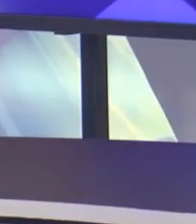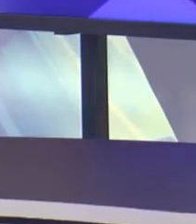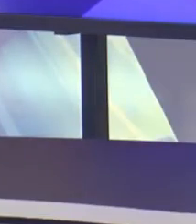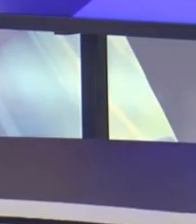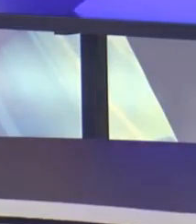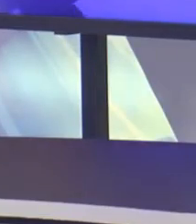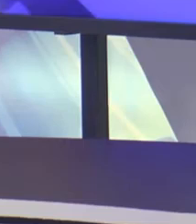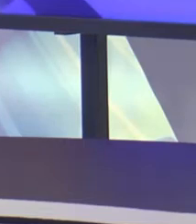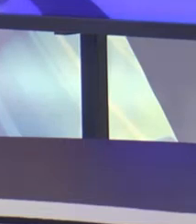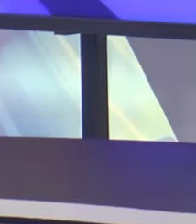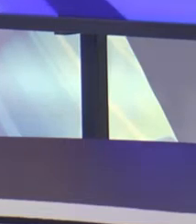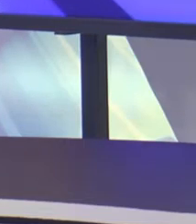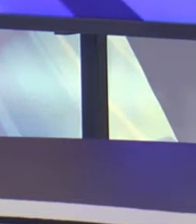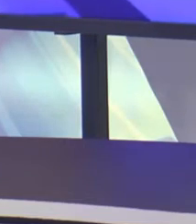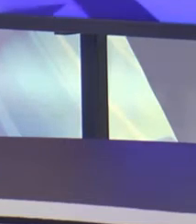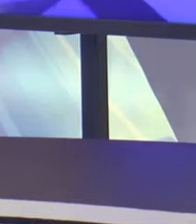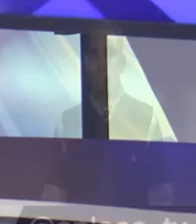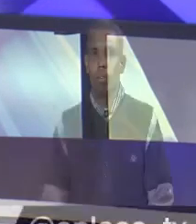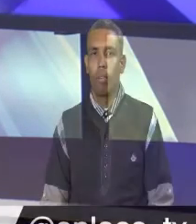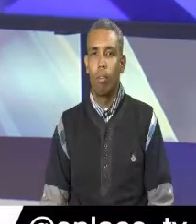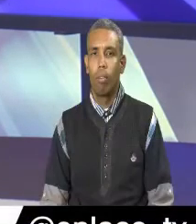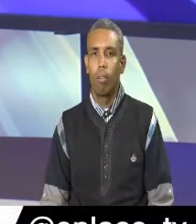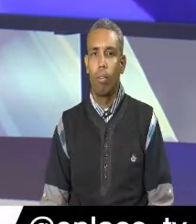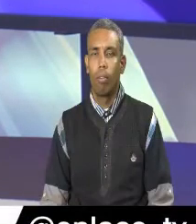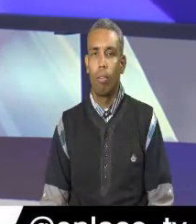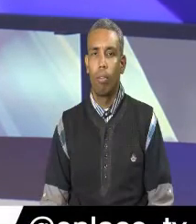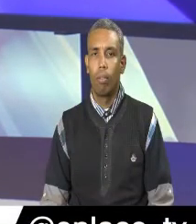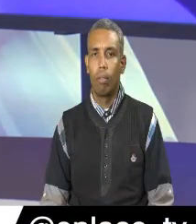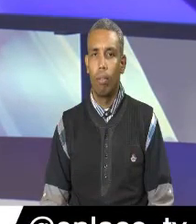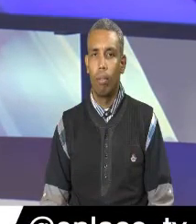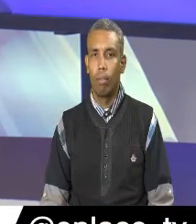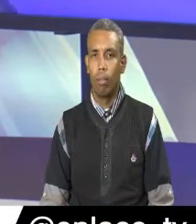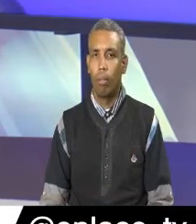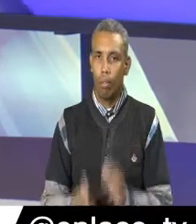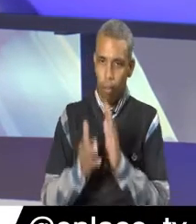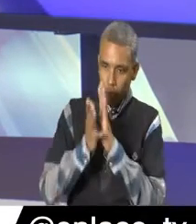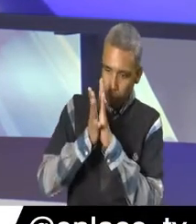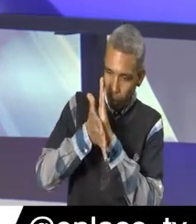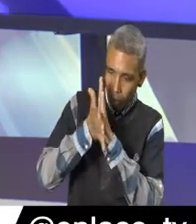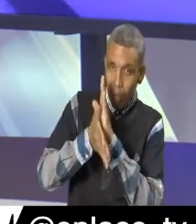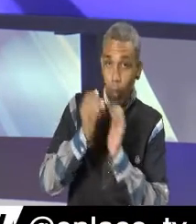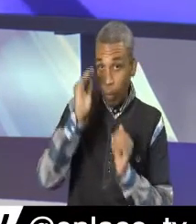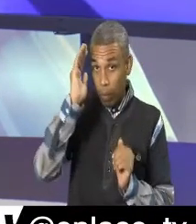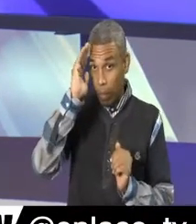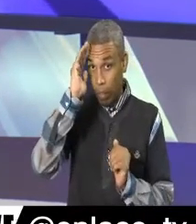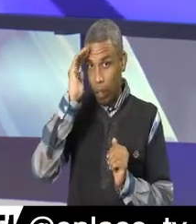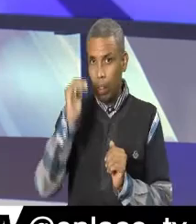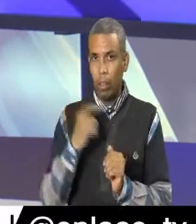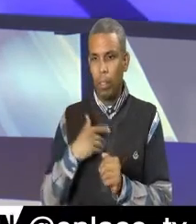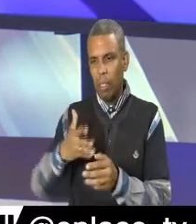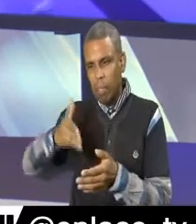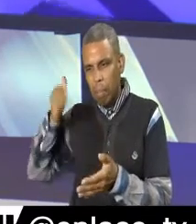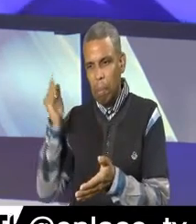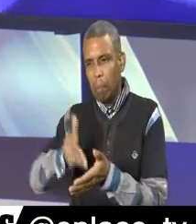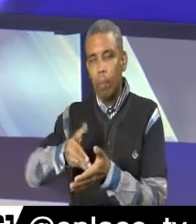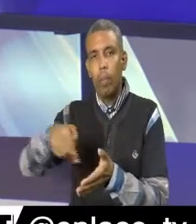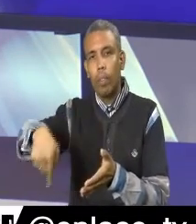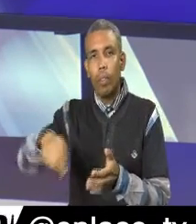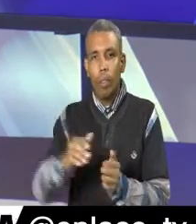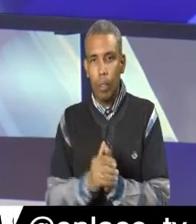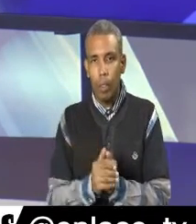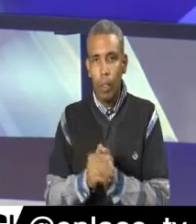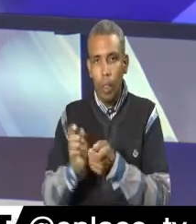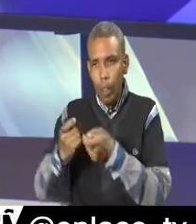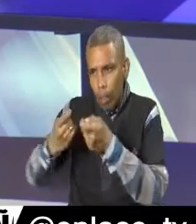Iniciamos con el desarrollo de nuestra información. En rueda de prensa, la Policía Nacional informó sobre un golpe al microtráfico en Barranca Bermeja. Hubo varias